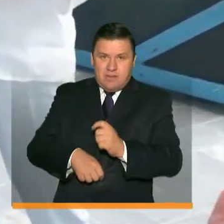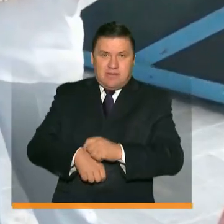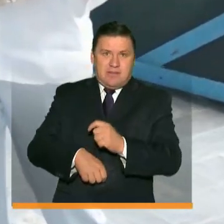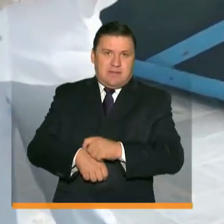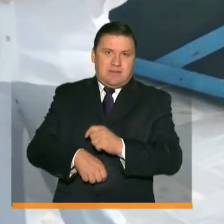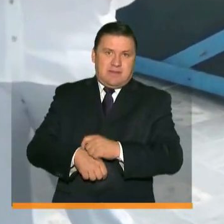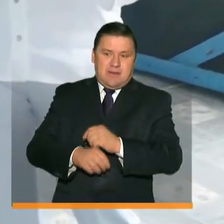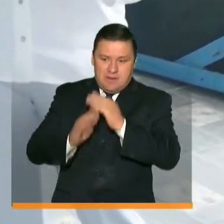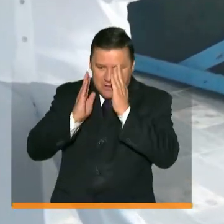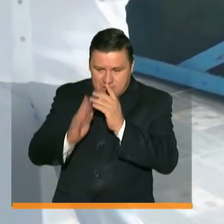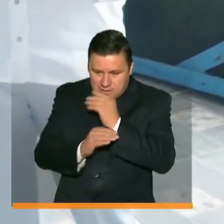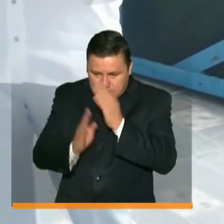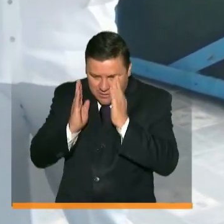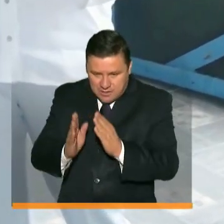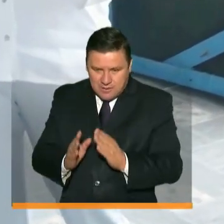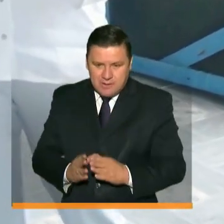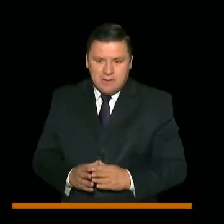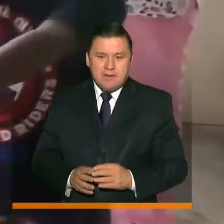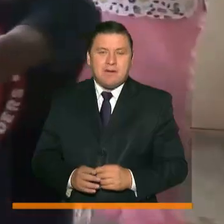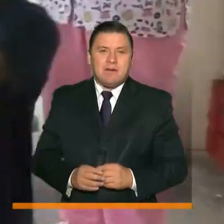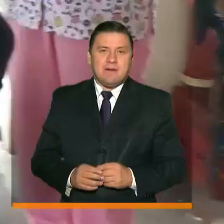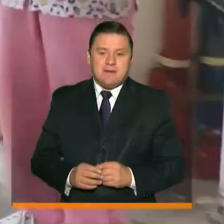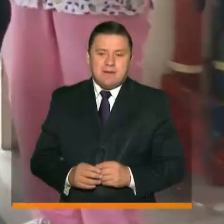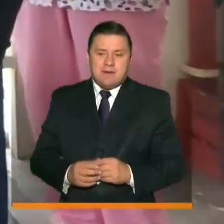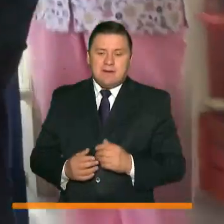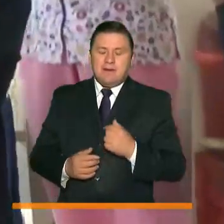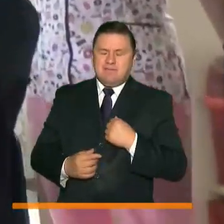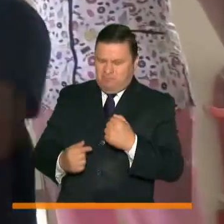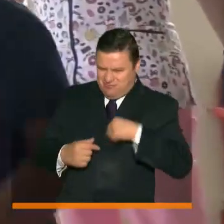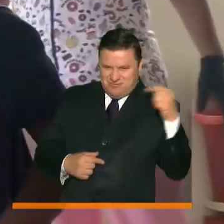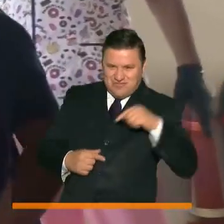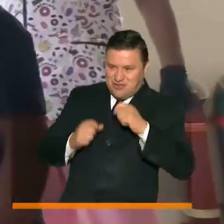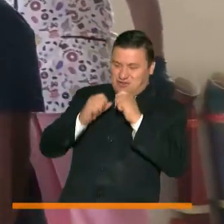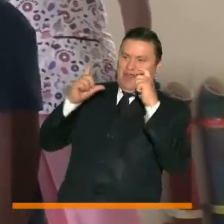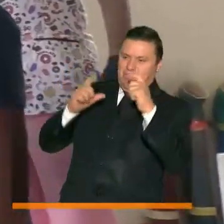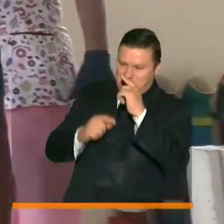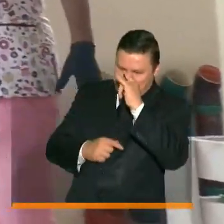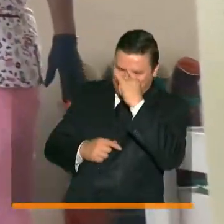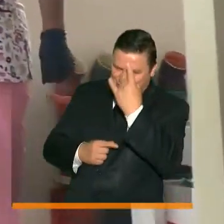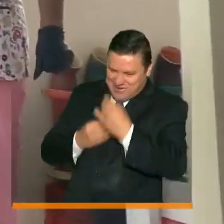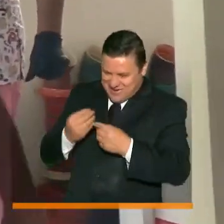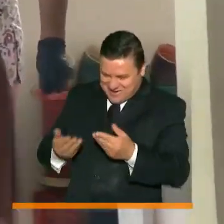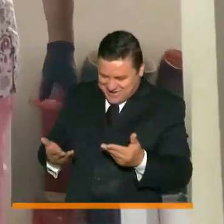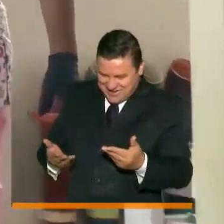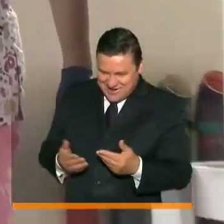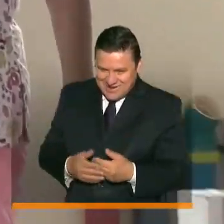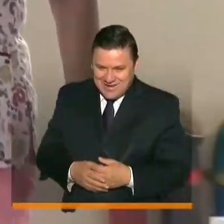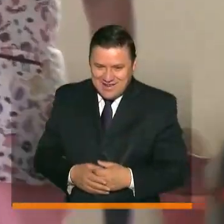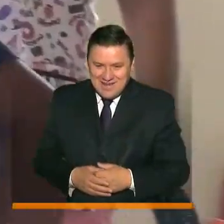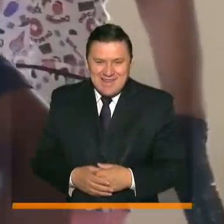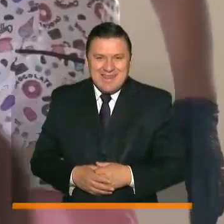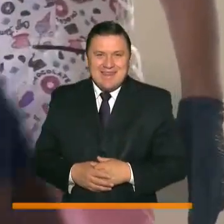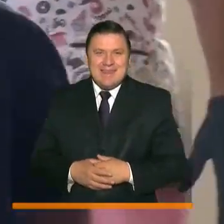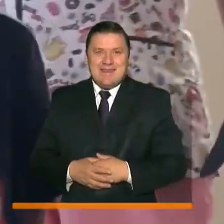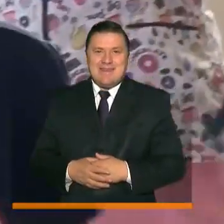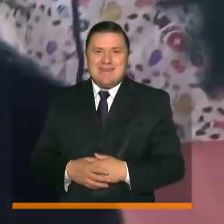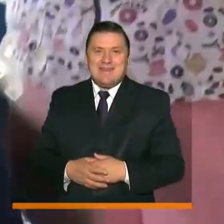que le podemos dedicar a los niños. Y yo venía de sorpresa, ¿cómo hiciste esto?